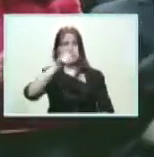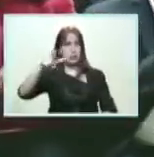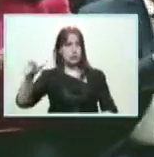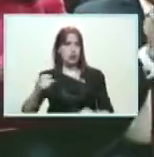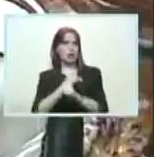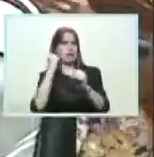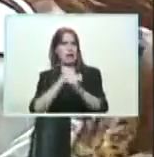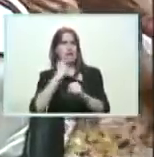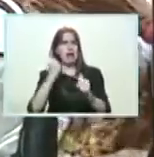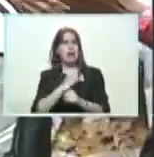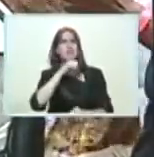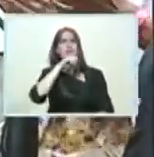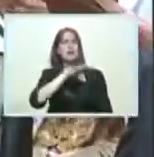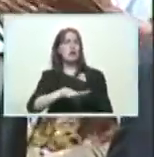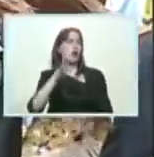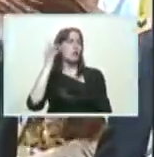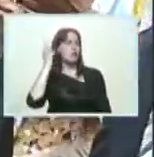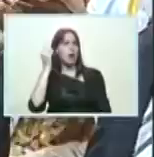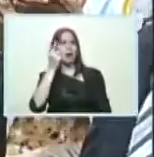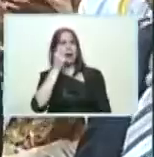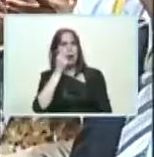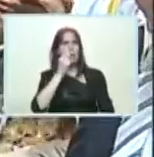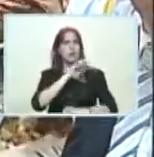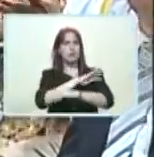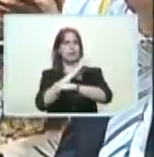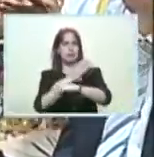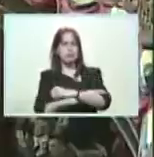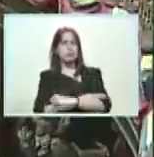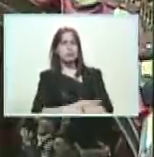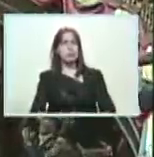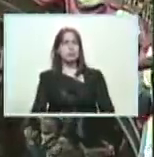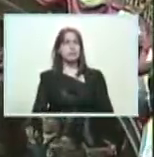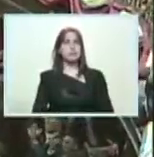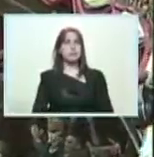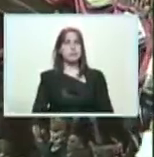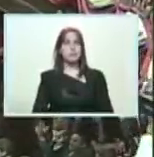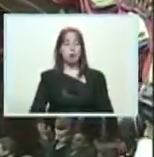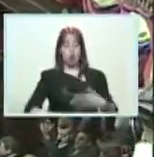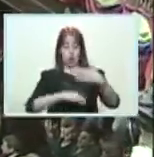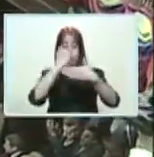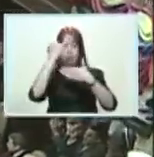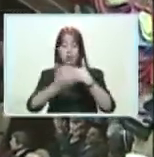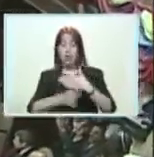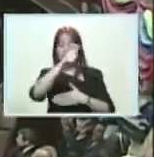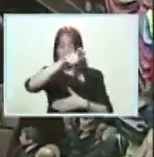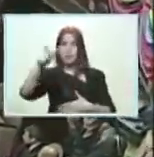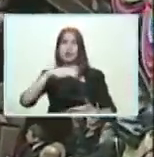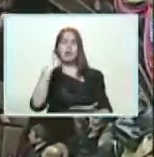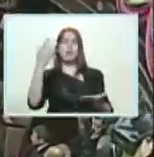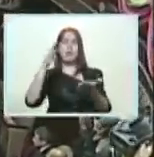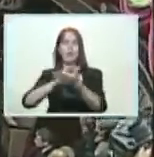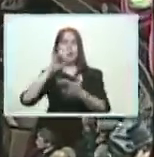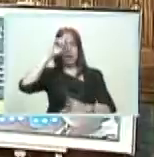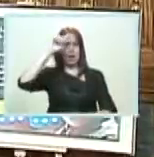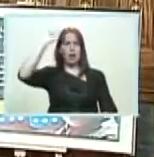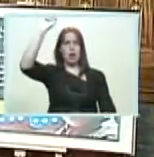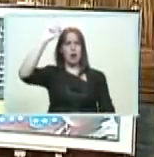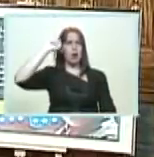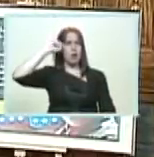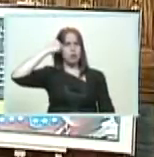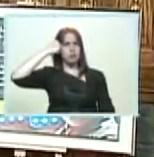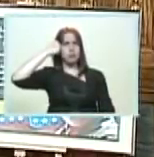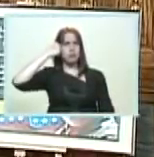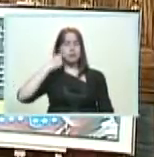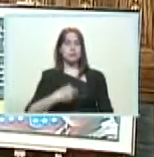Argimiro Gabaldón, Livia Goberner, Jorge Rodríguez Padre. Es el proyecto de los mártires, de los héroes. Es nuestro